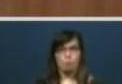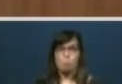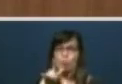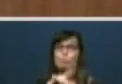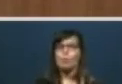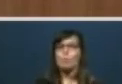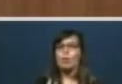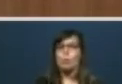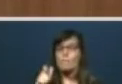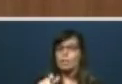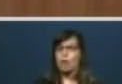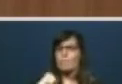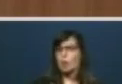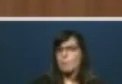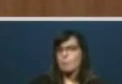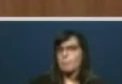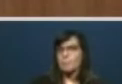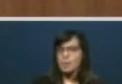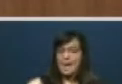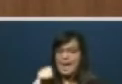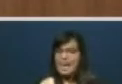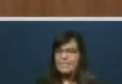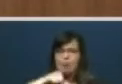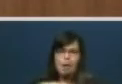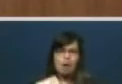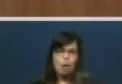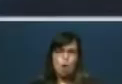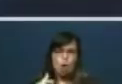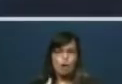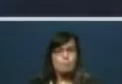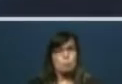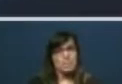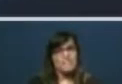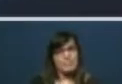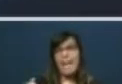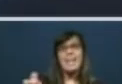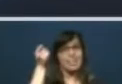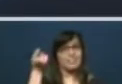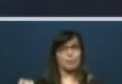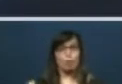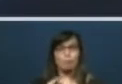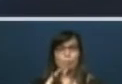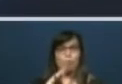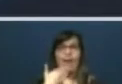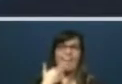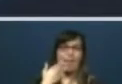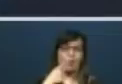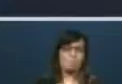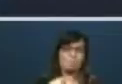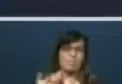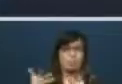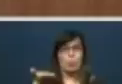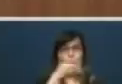un envejecimiento que puede considerarse un éxito de nuestra sociedad el aumento de la esperanza de vida que se ha